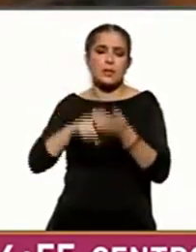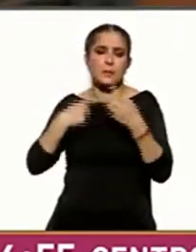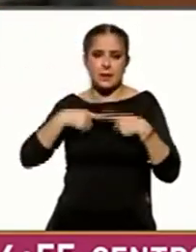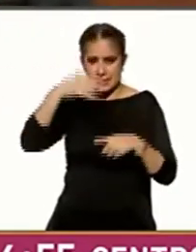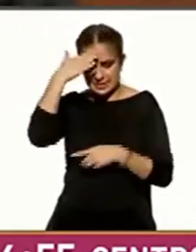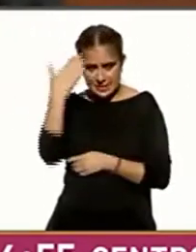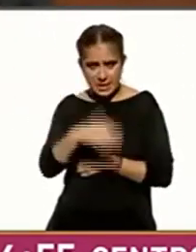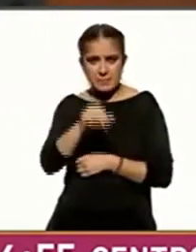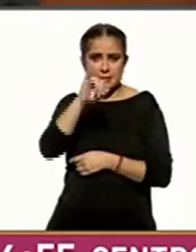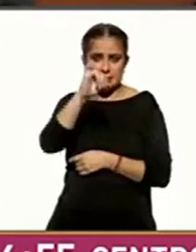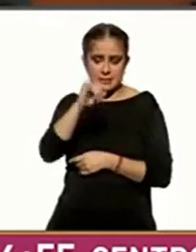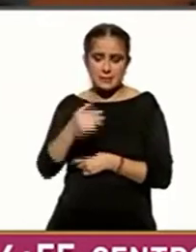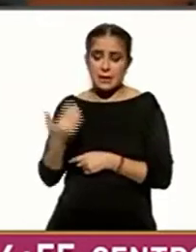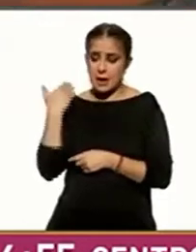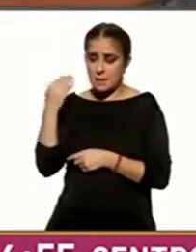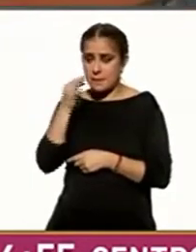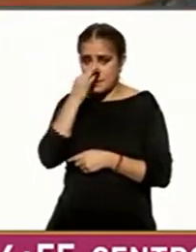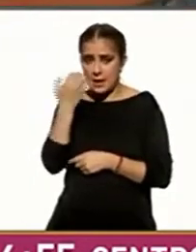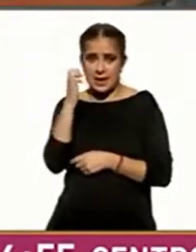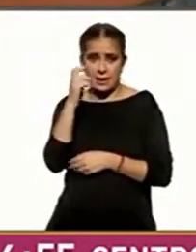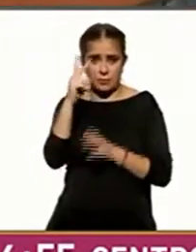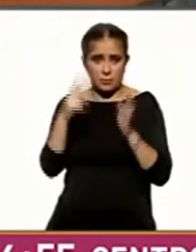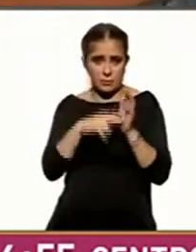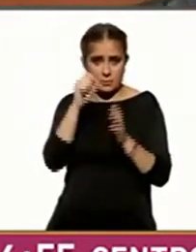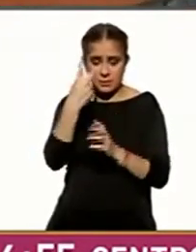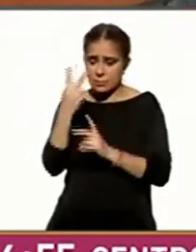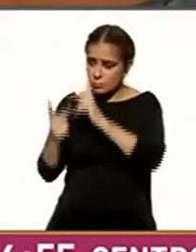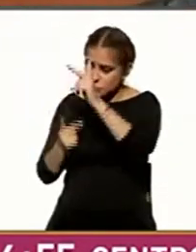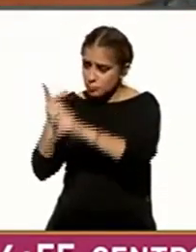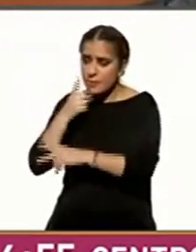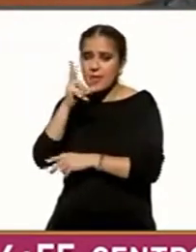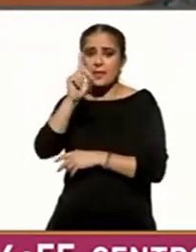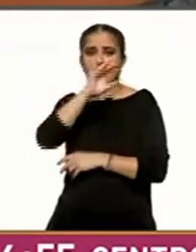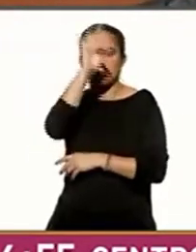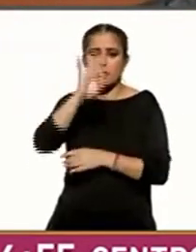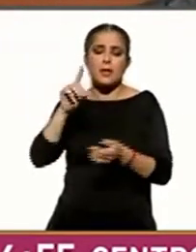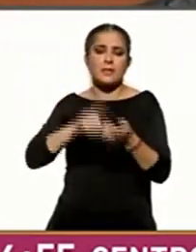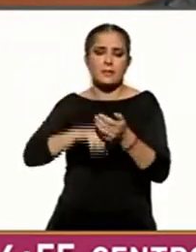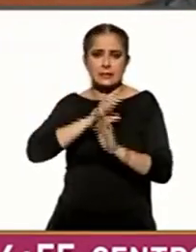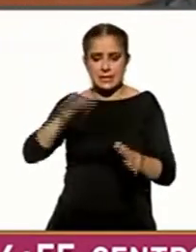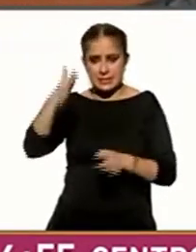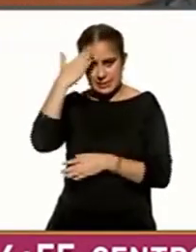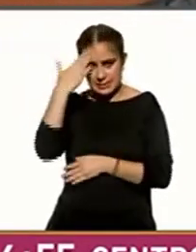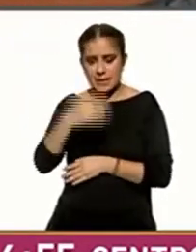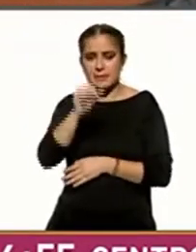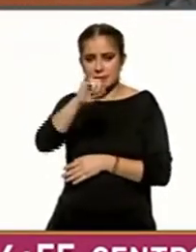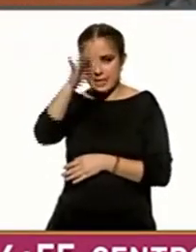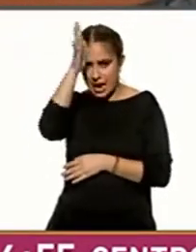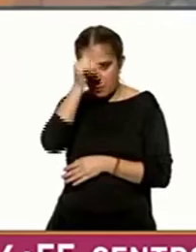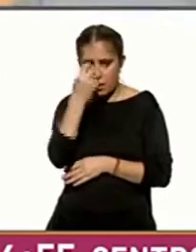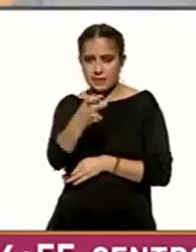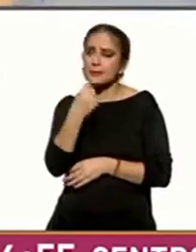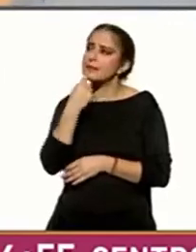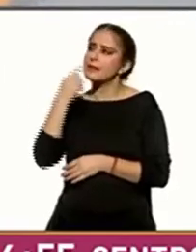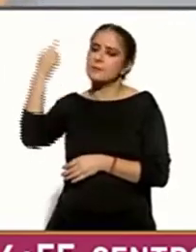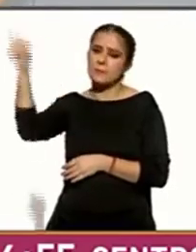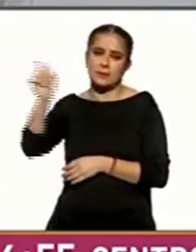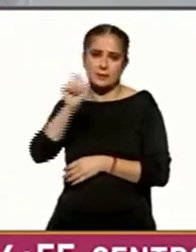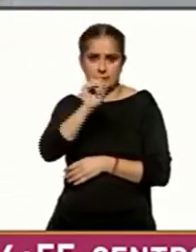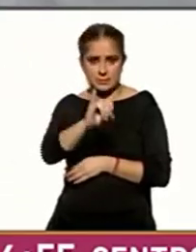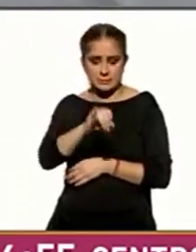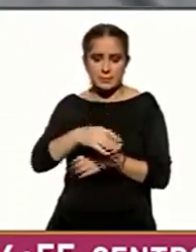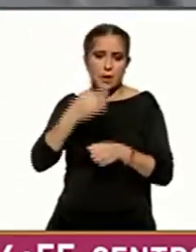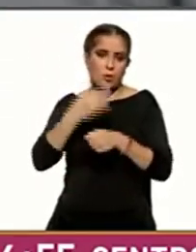nuestra medición reciente de enero fue 30%, es decir, es prácticamente el mismo porcentaje, no